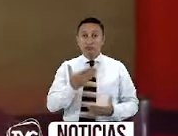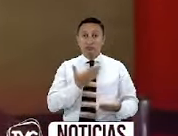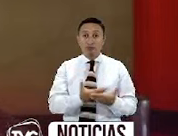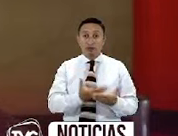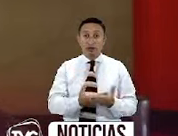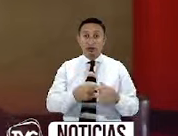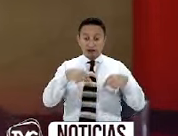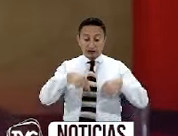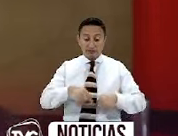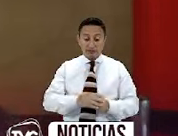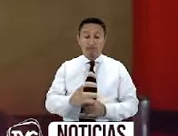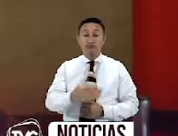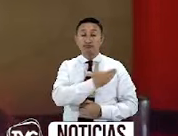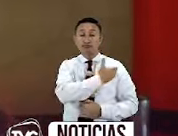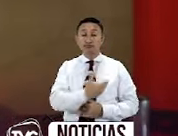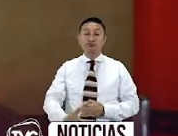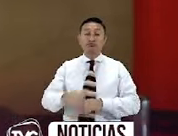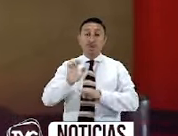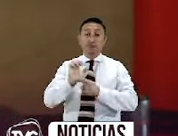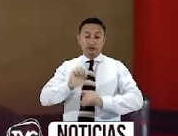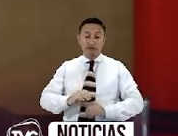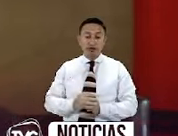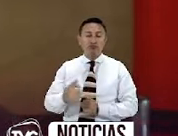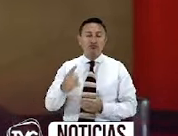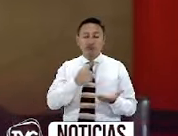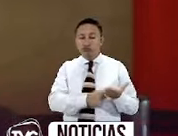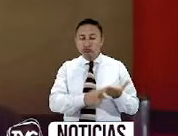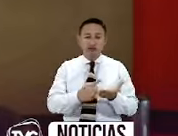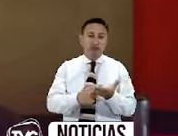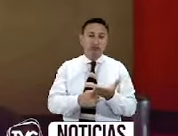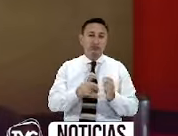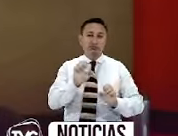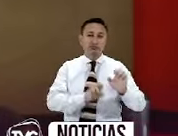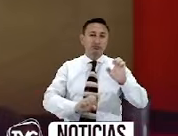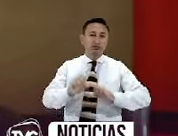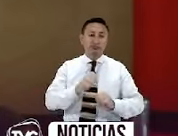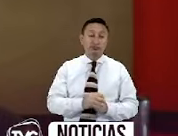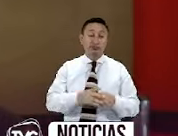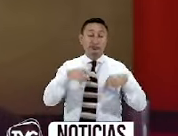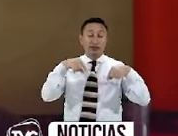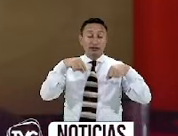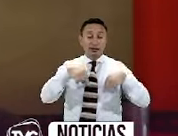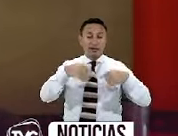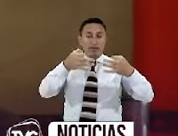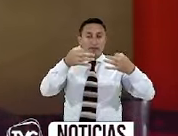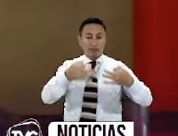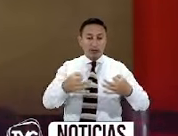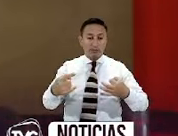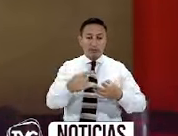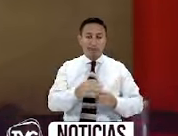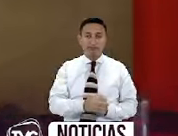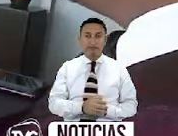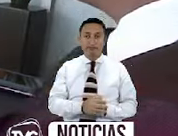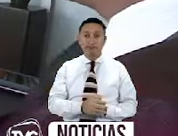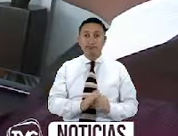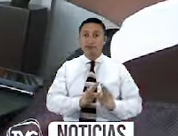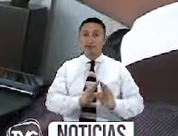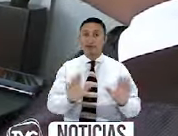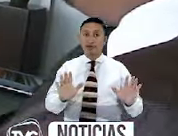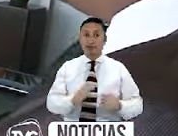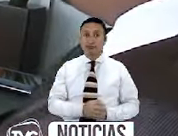Presidencia de la República. Hay que analizarla, hay que evaluarla, hay que establecer la pertinencia de aquello y hasta ahí.